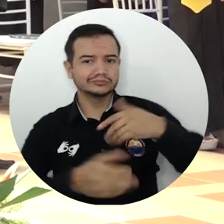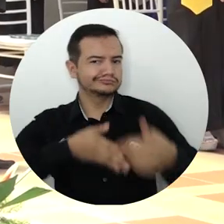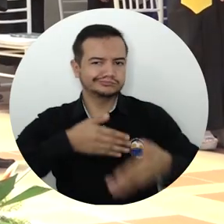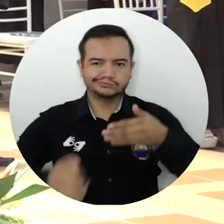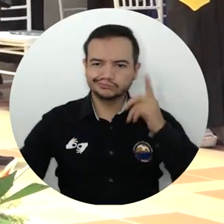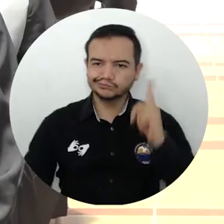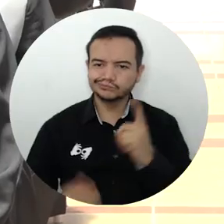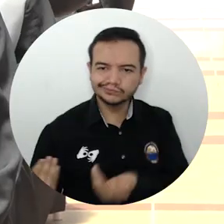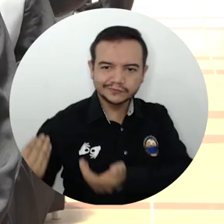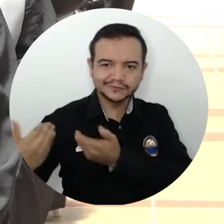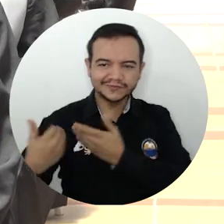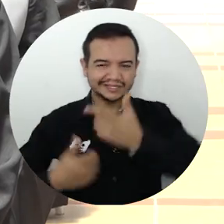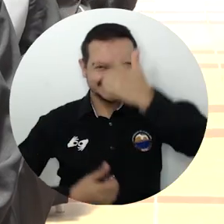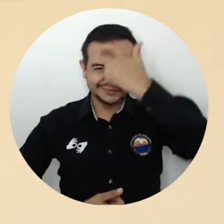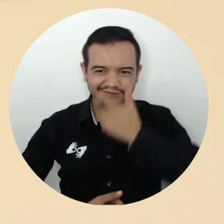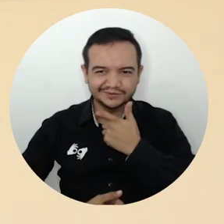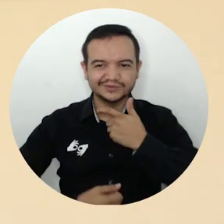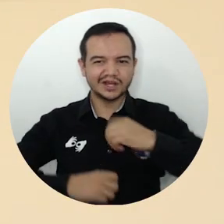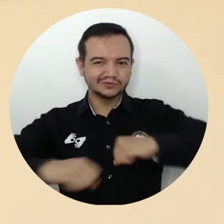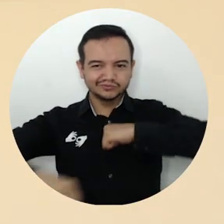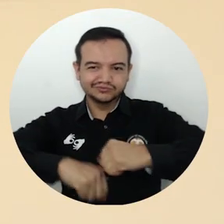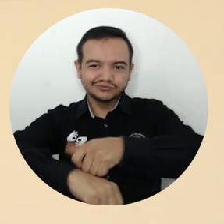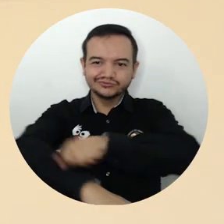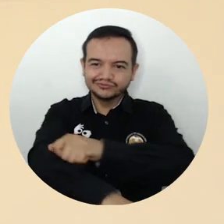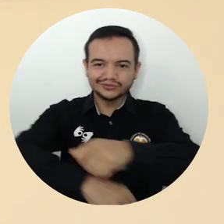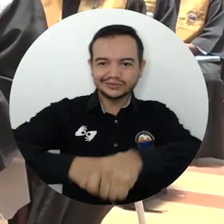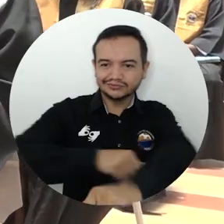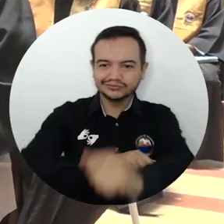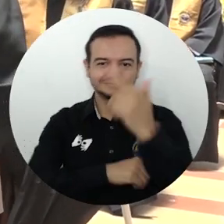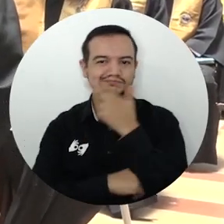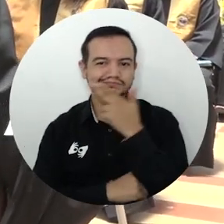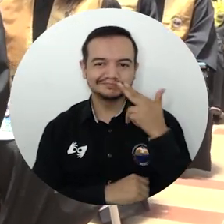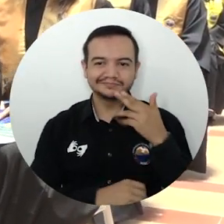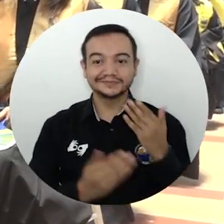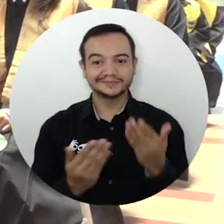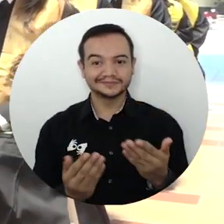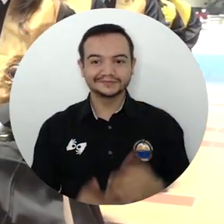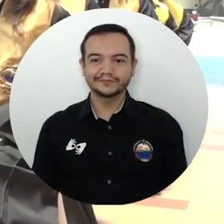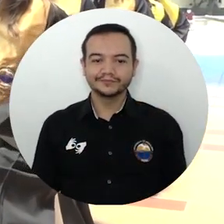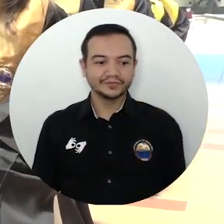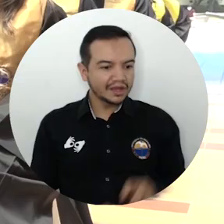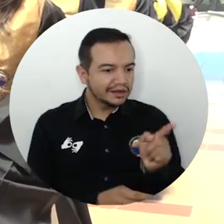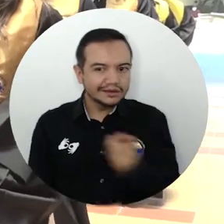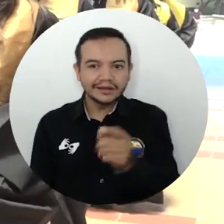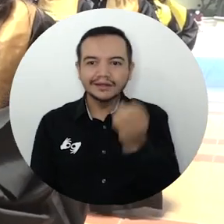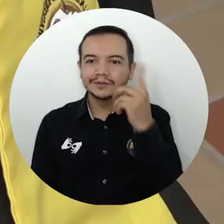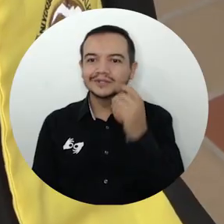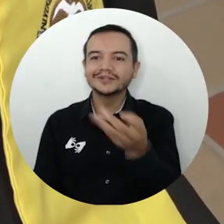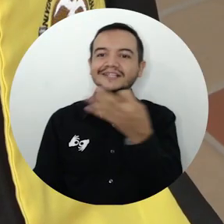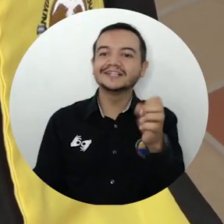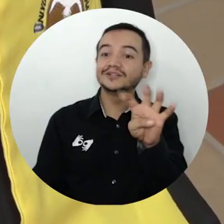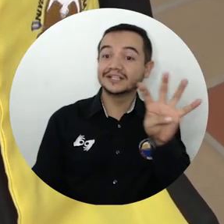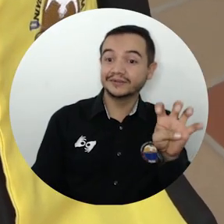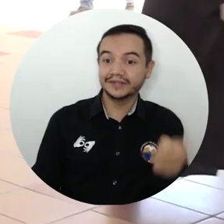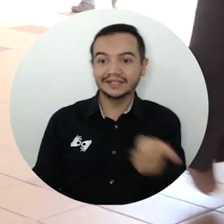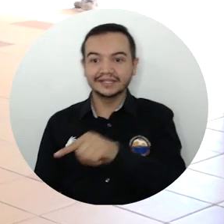sentido de resiliencia, de responsabilidad, de compromiso con todo lo que realizan. Fueron 399 profesionales y 14